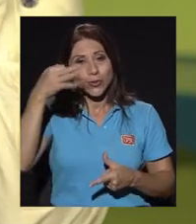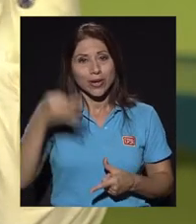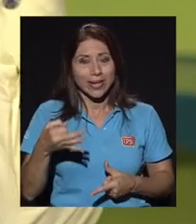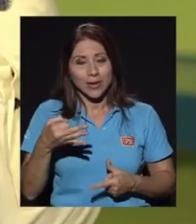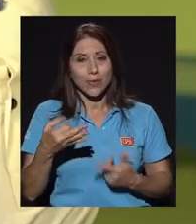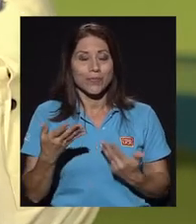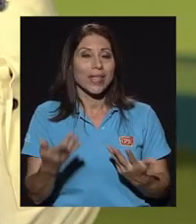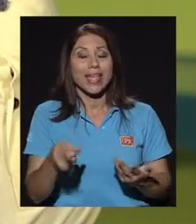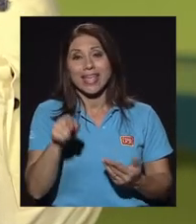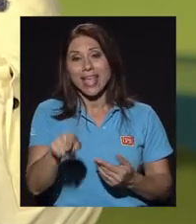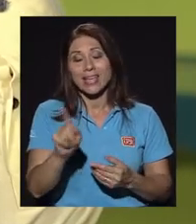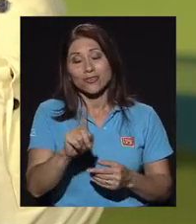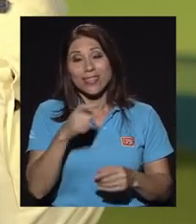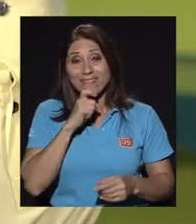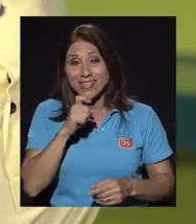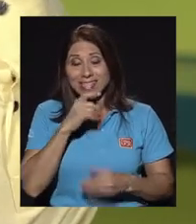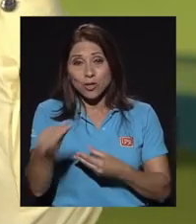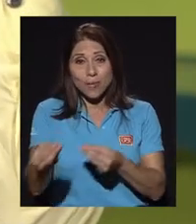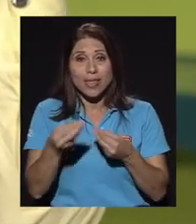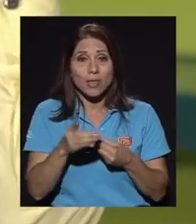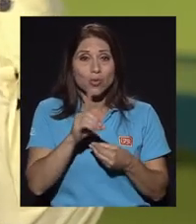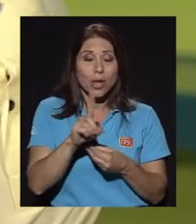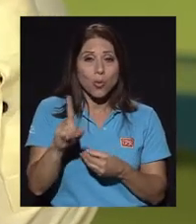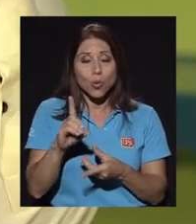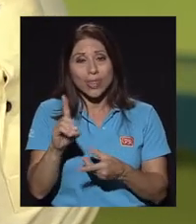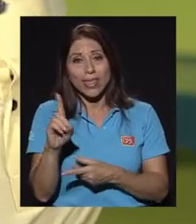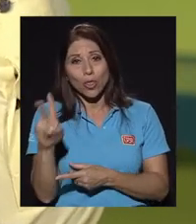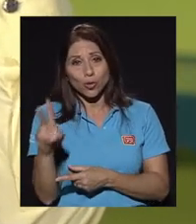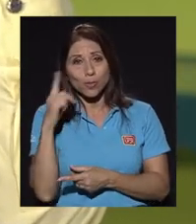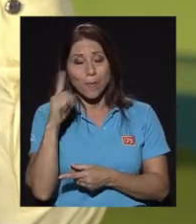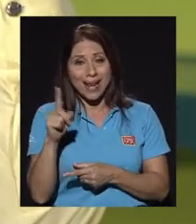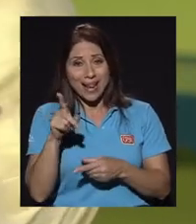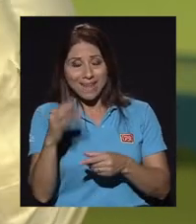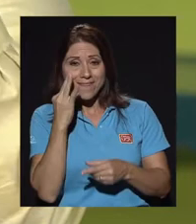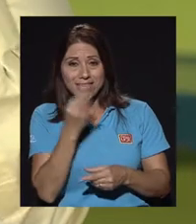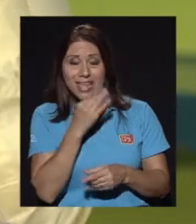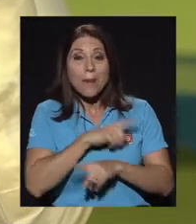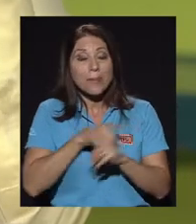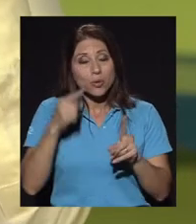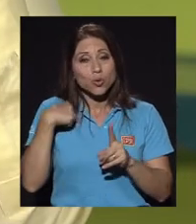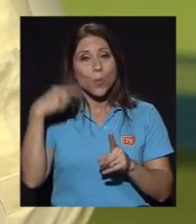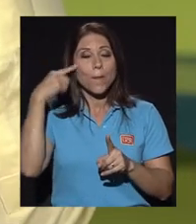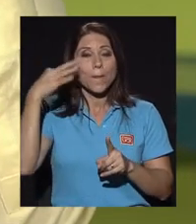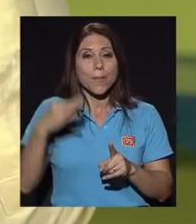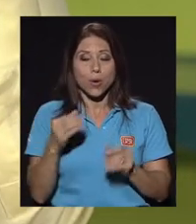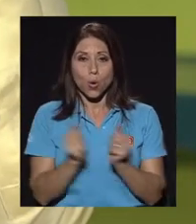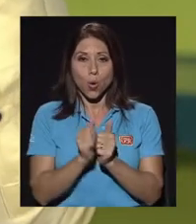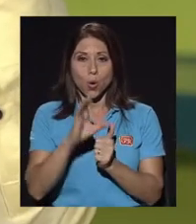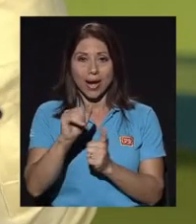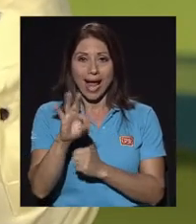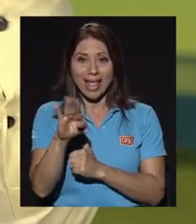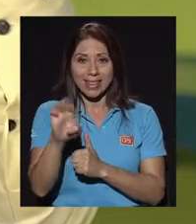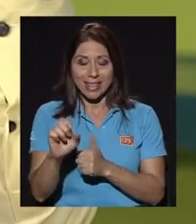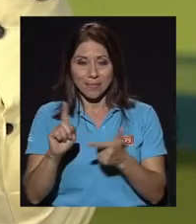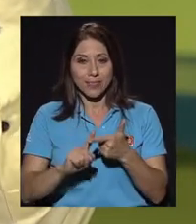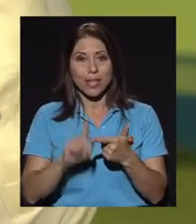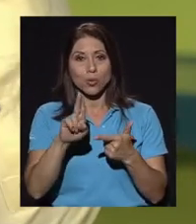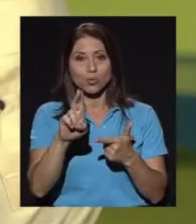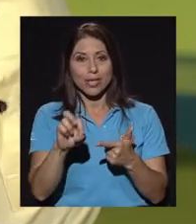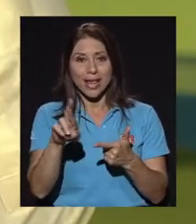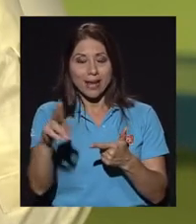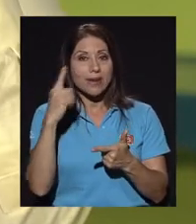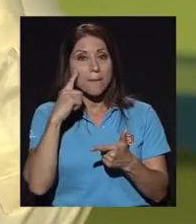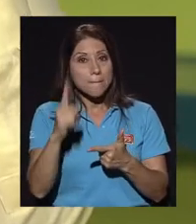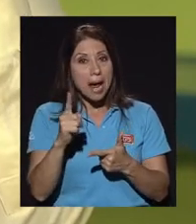D1, un D2 para explotar la finca. Yo sí creo que podemos lograr sinergias importantes con CATIE, con la UCR, para el tema de manejo